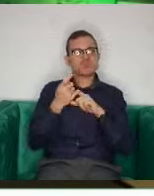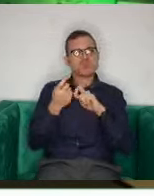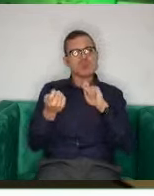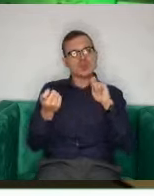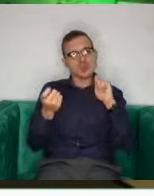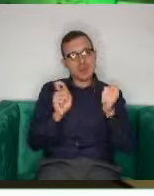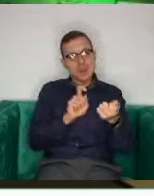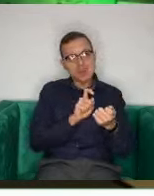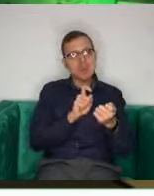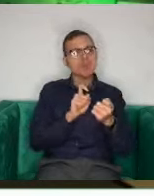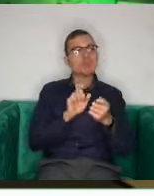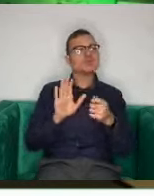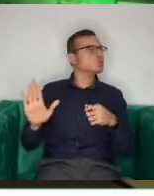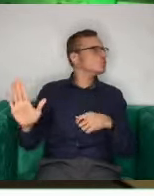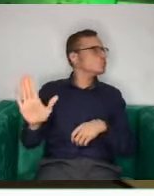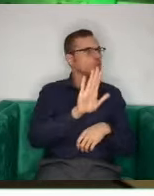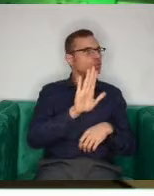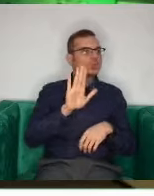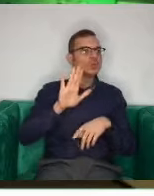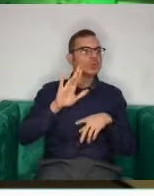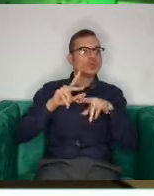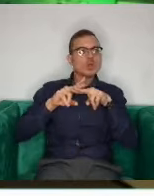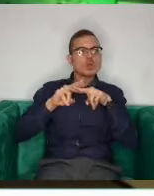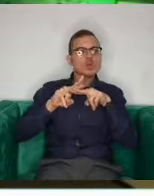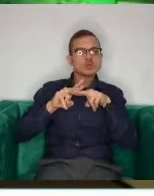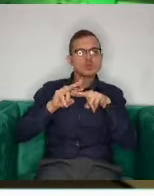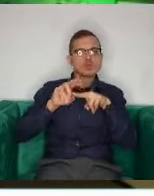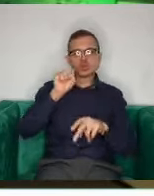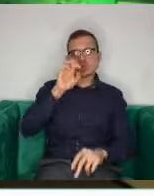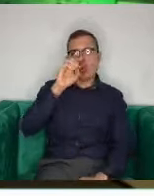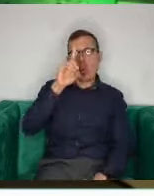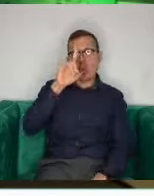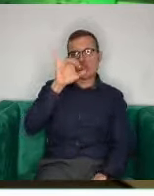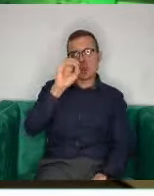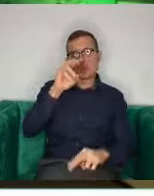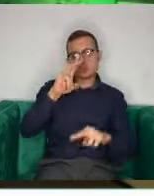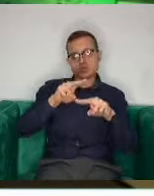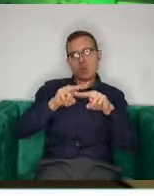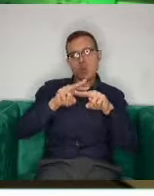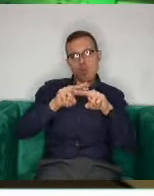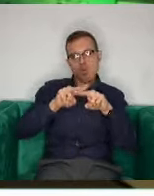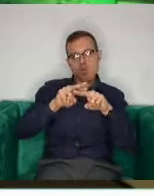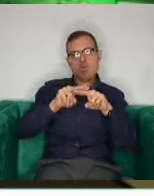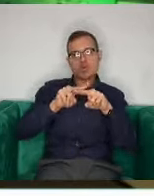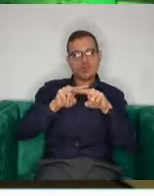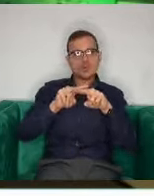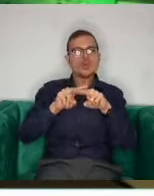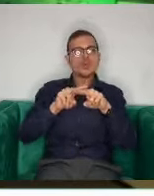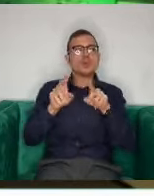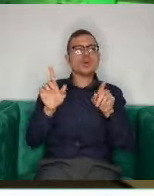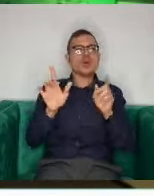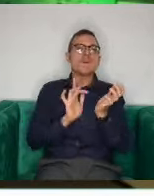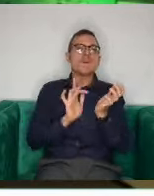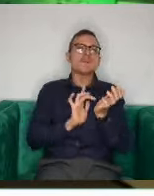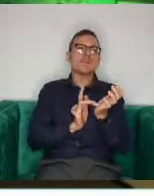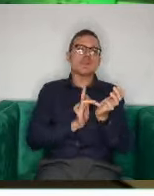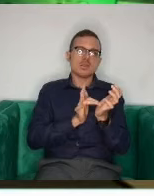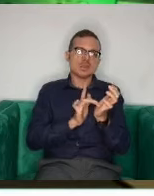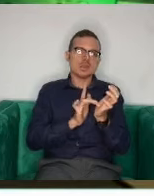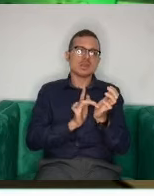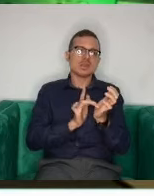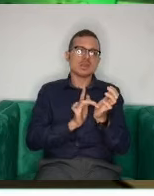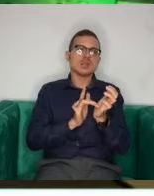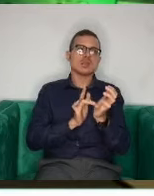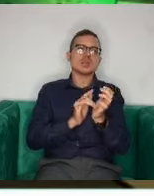de sodio, y también muchos de estos medicamentos retienen líquido, así que hasta eso yo le calculo a los pacientes, hasta